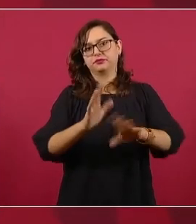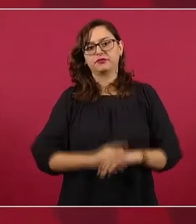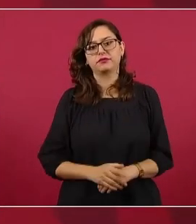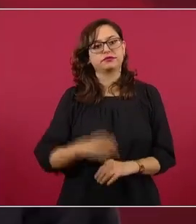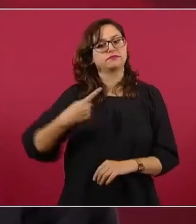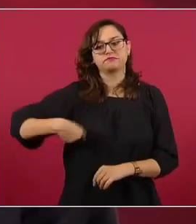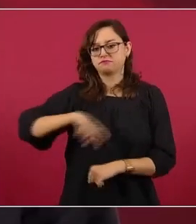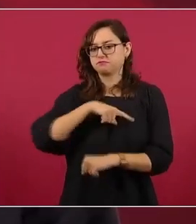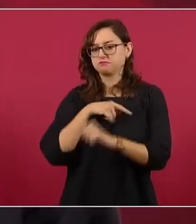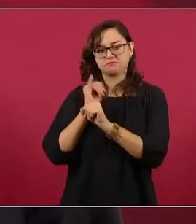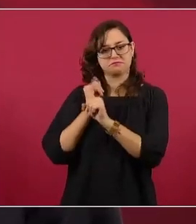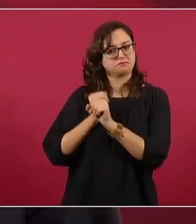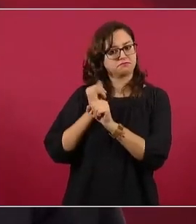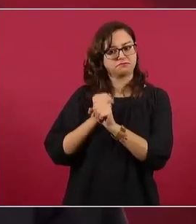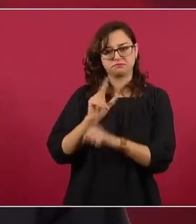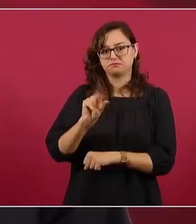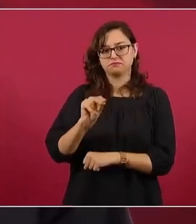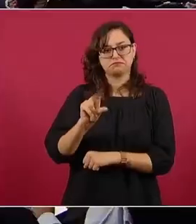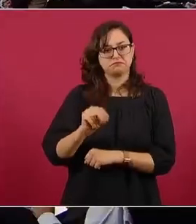hacemos investigación.